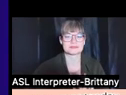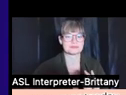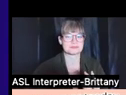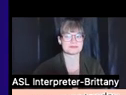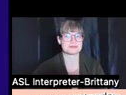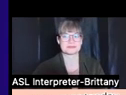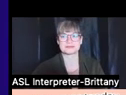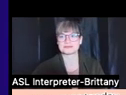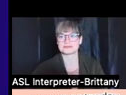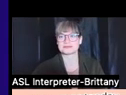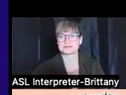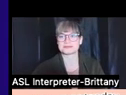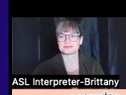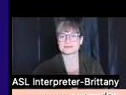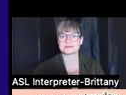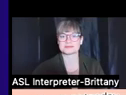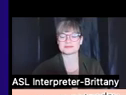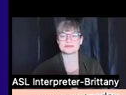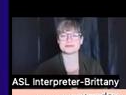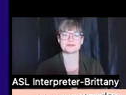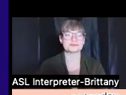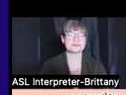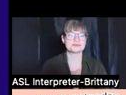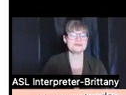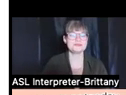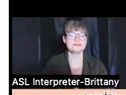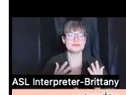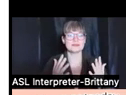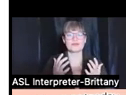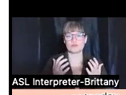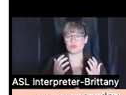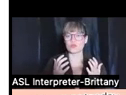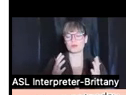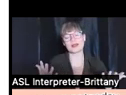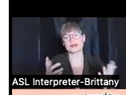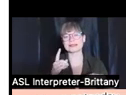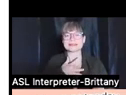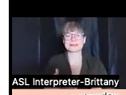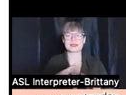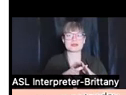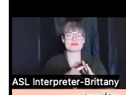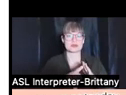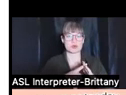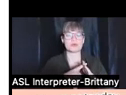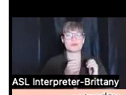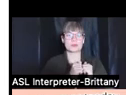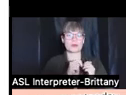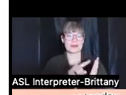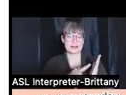go into the next slide. So we always like to begin, if you've seen our other presentations. Siempre nos gusta